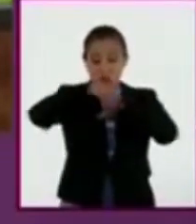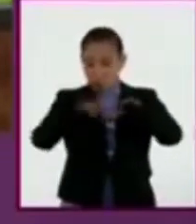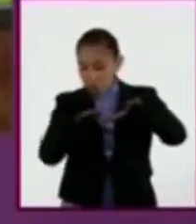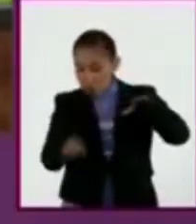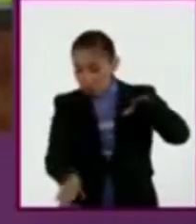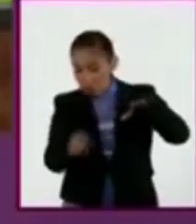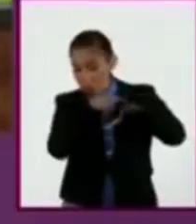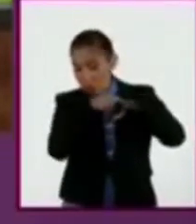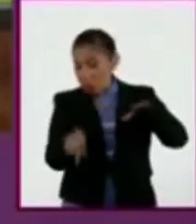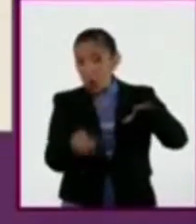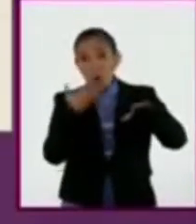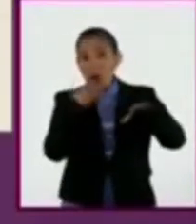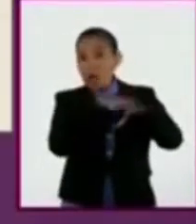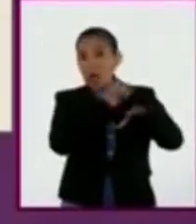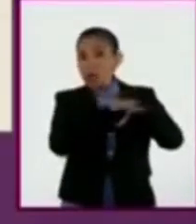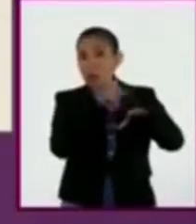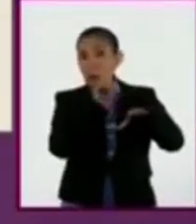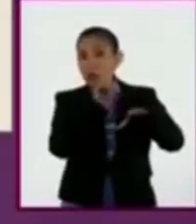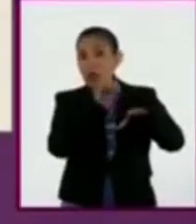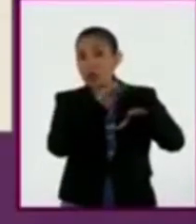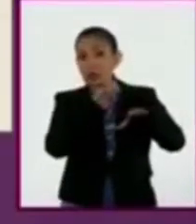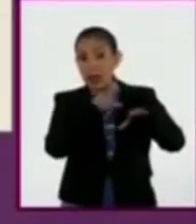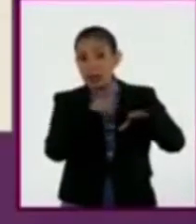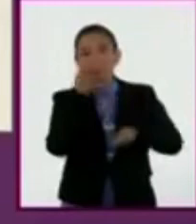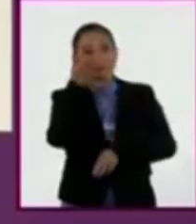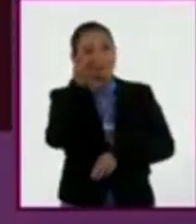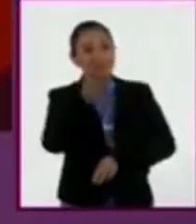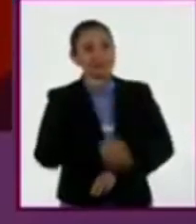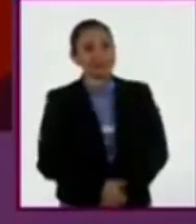referencia, no tiene energía potencial. Exactamente.